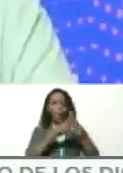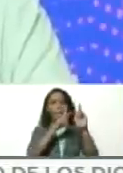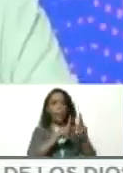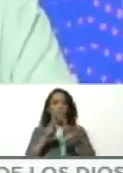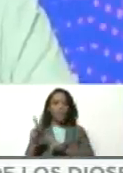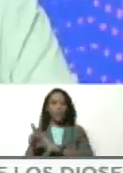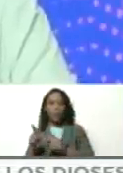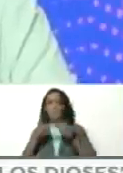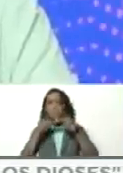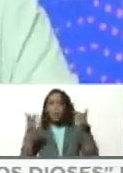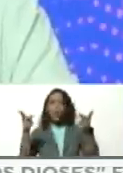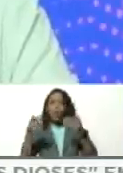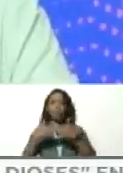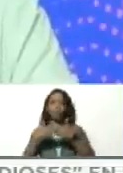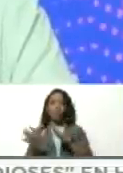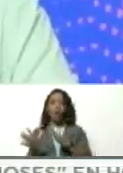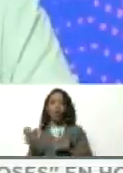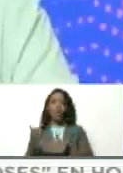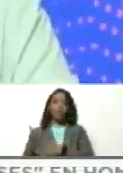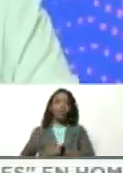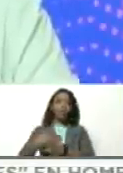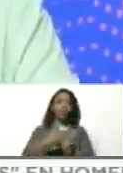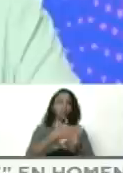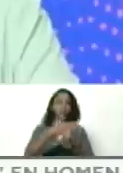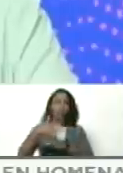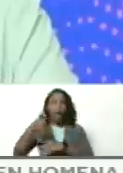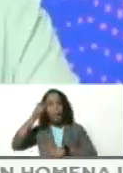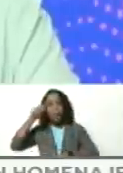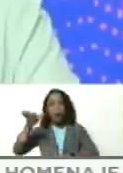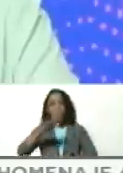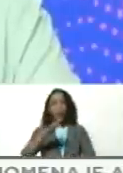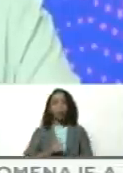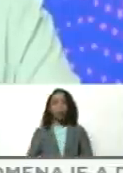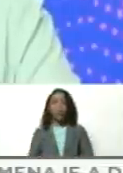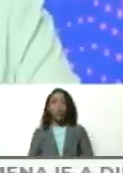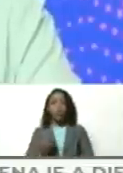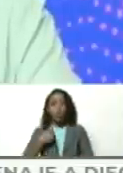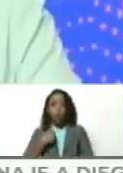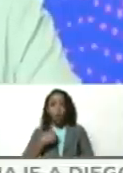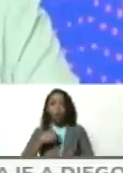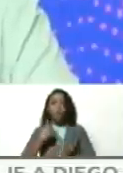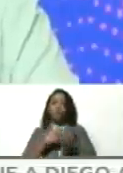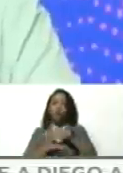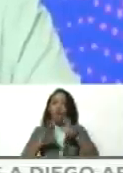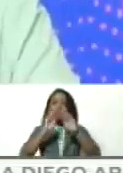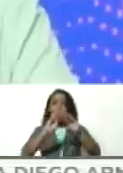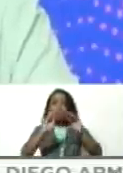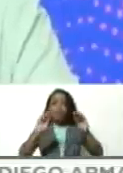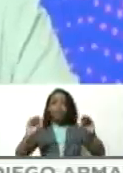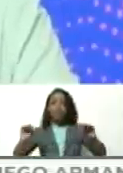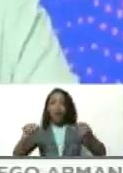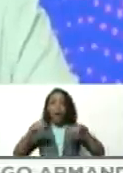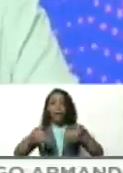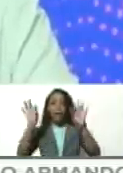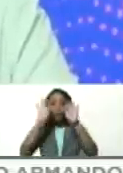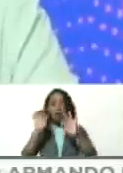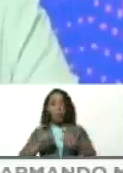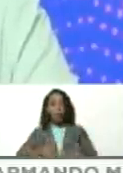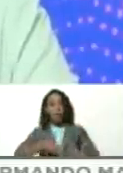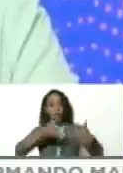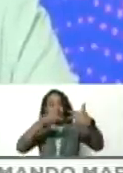planificación pública, abierta y colectiva con el pueblo. Yo voy a convocar por esta vía de